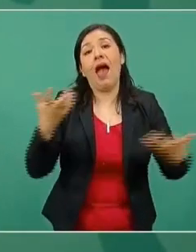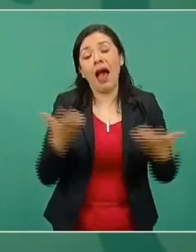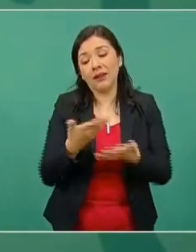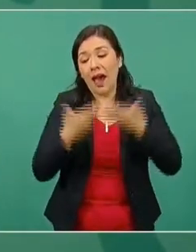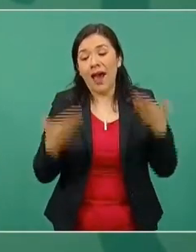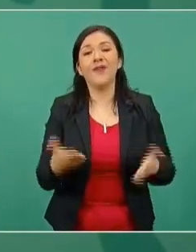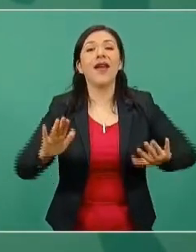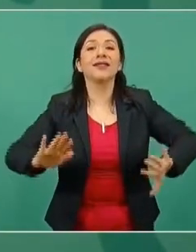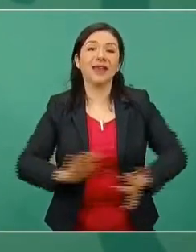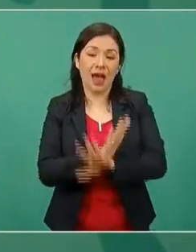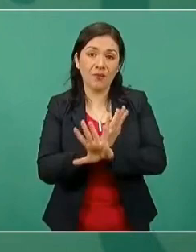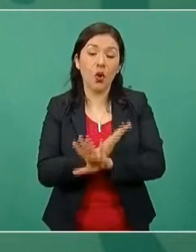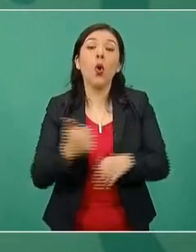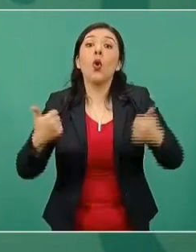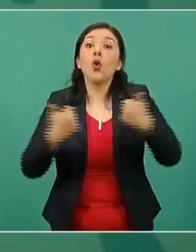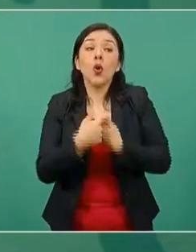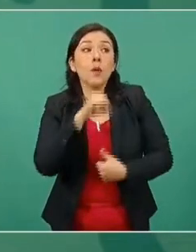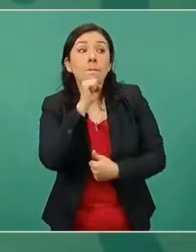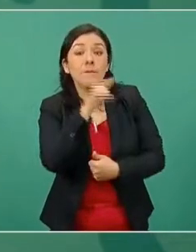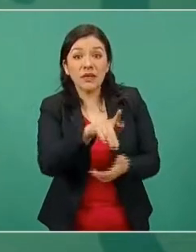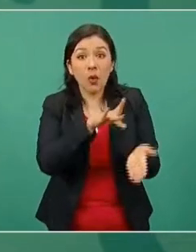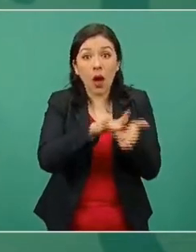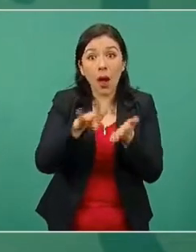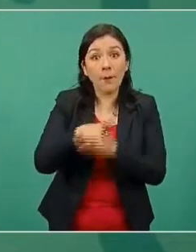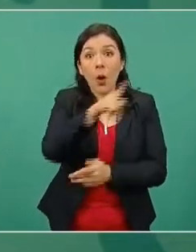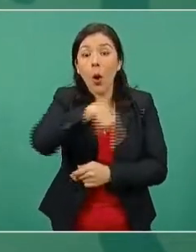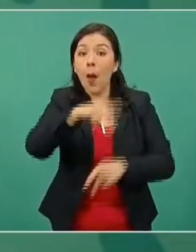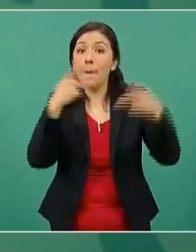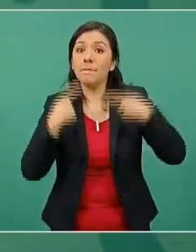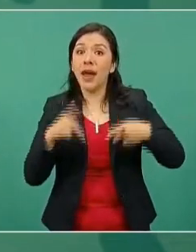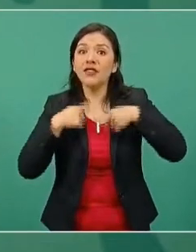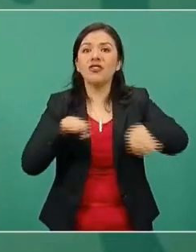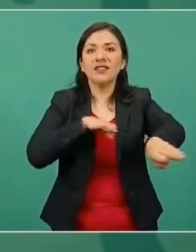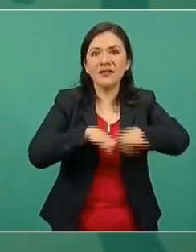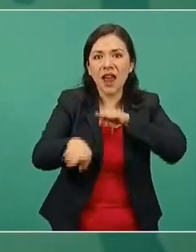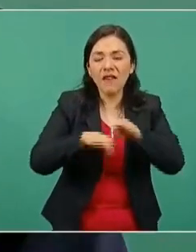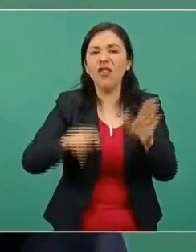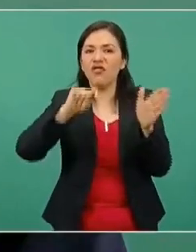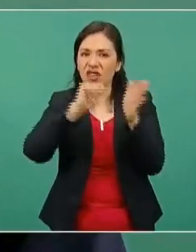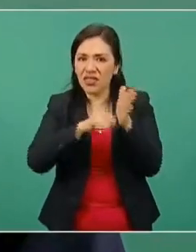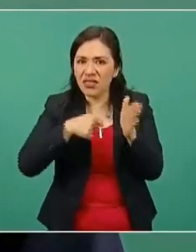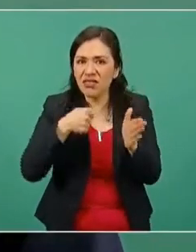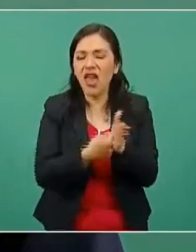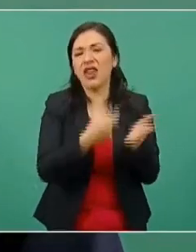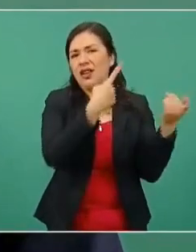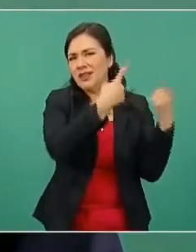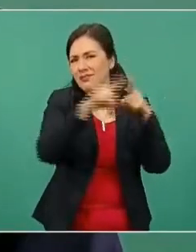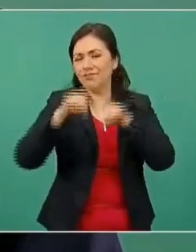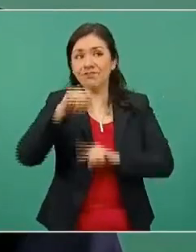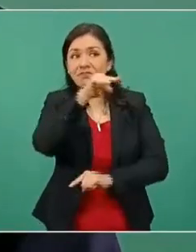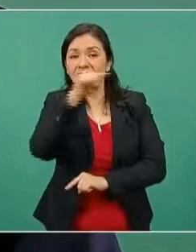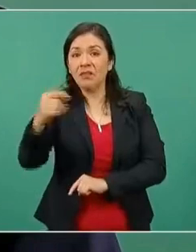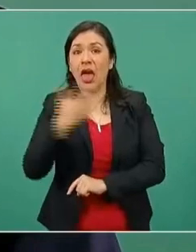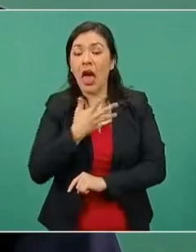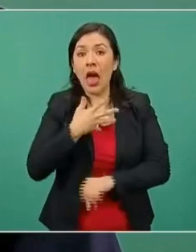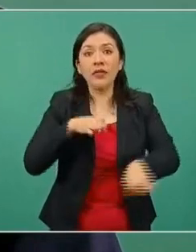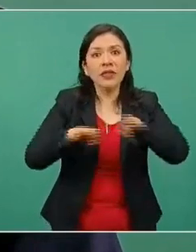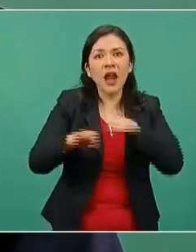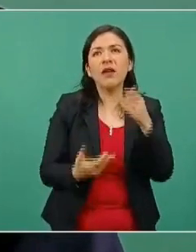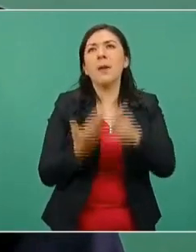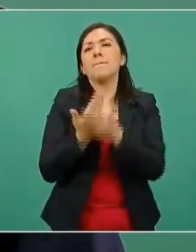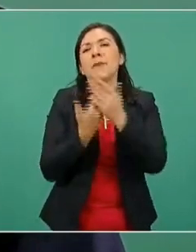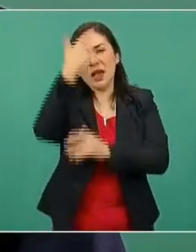cabo con el apoyo de los trabajadores, de los técnicos, de los que están ahí día y